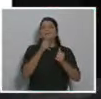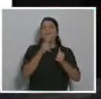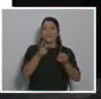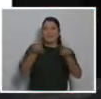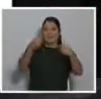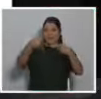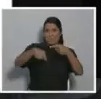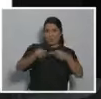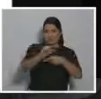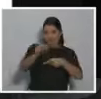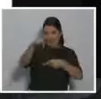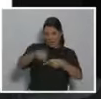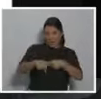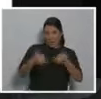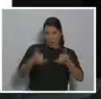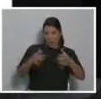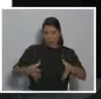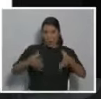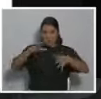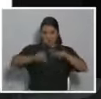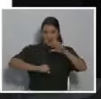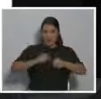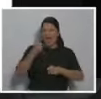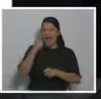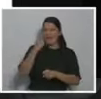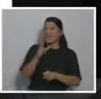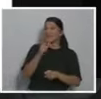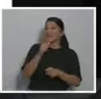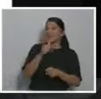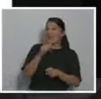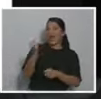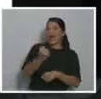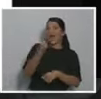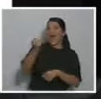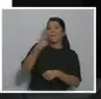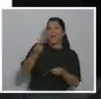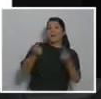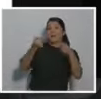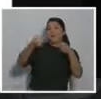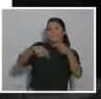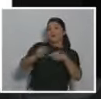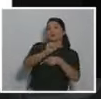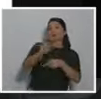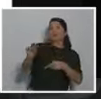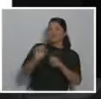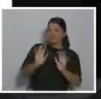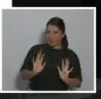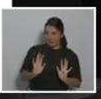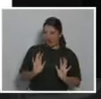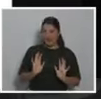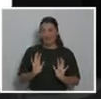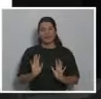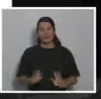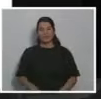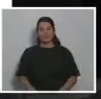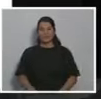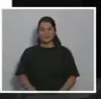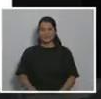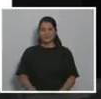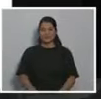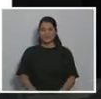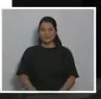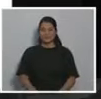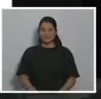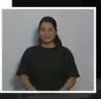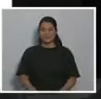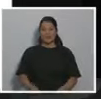semana. No, María. Vamos a ver quién será él o la afortunada que nos estará acompañando la próxima